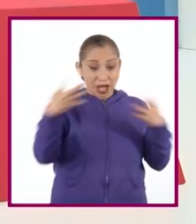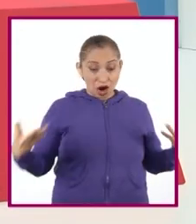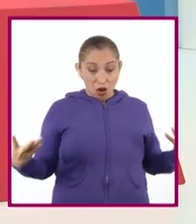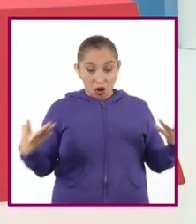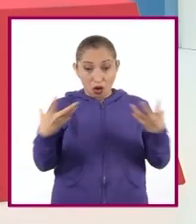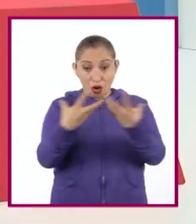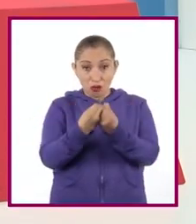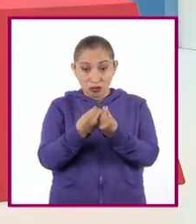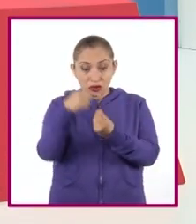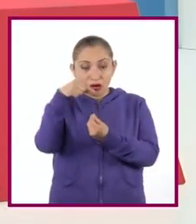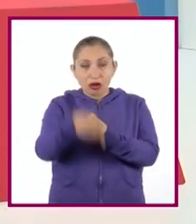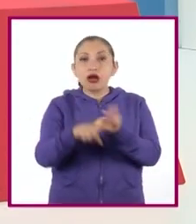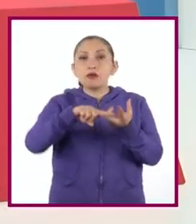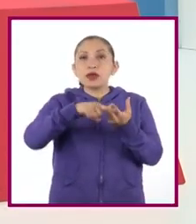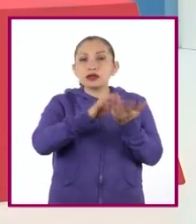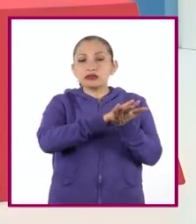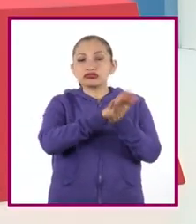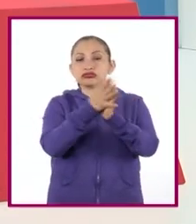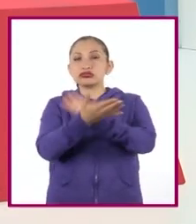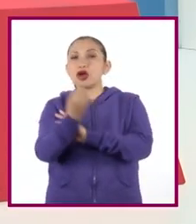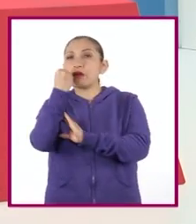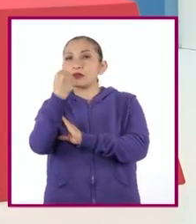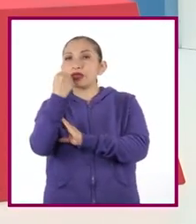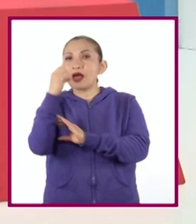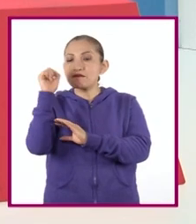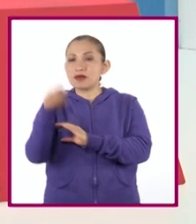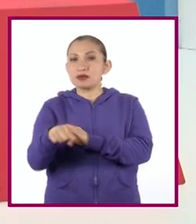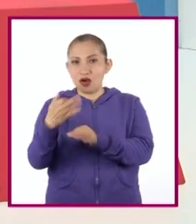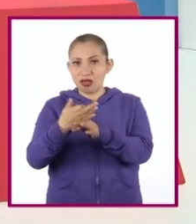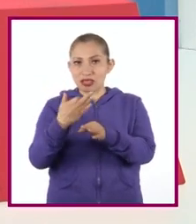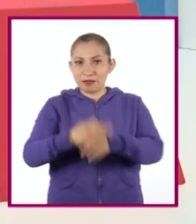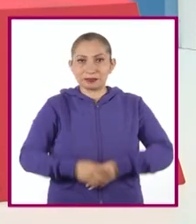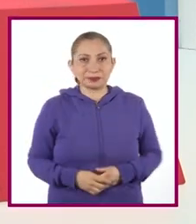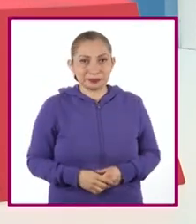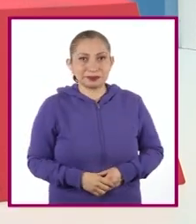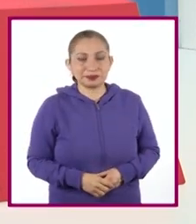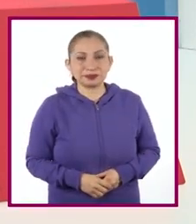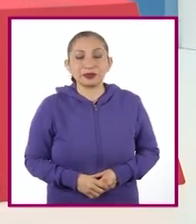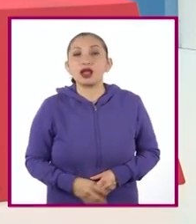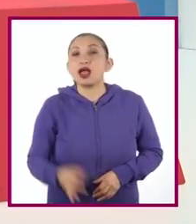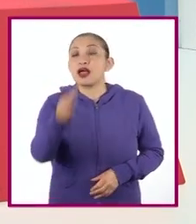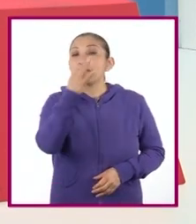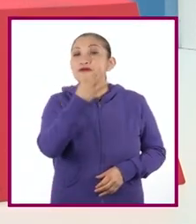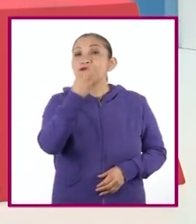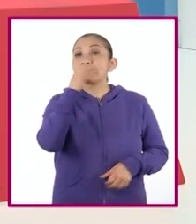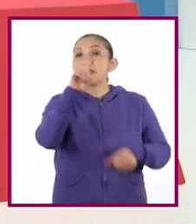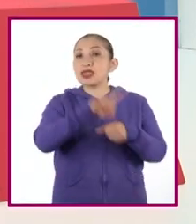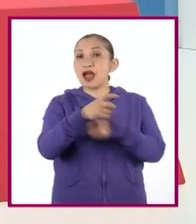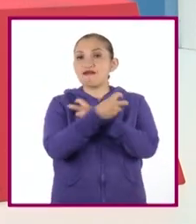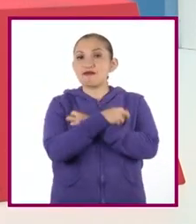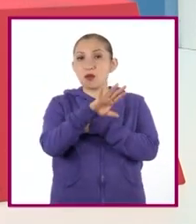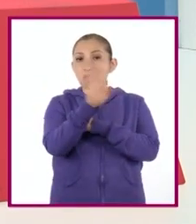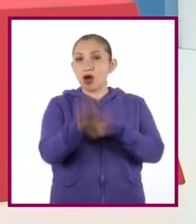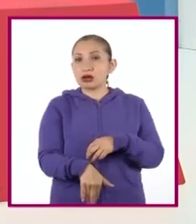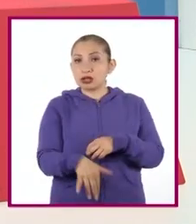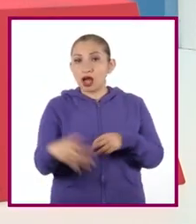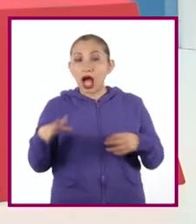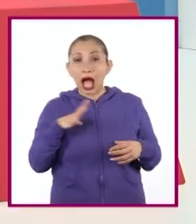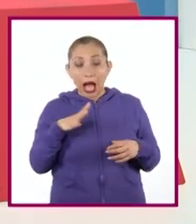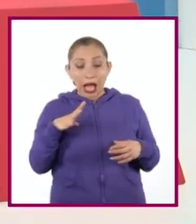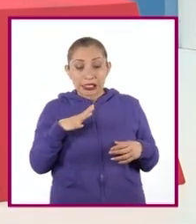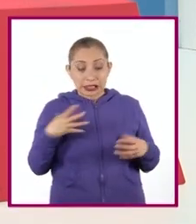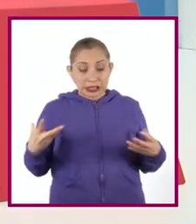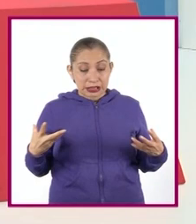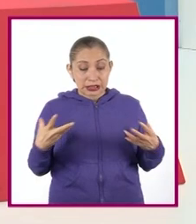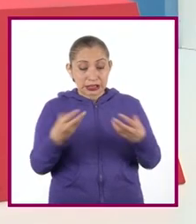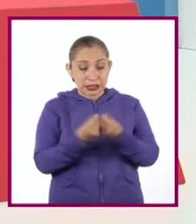dieron origen a los platillos anteriormente mencionados. La celebración de Día de Muertos combina